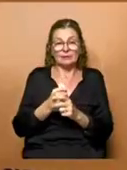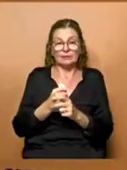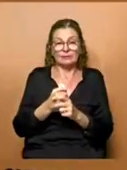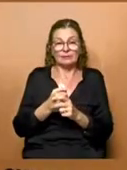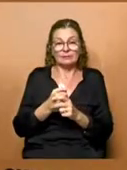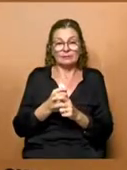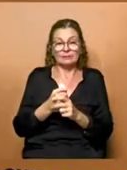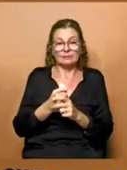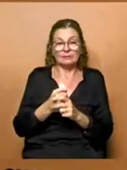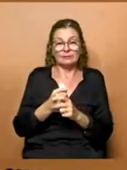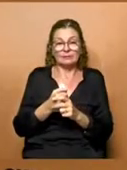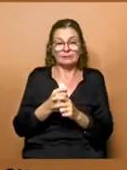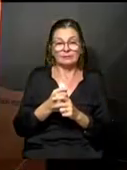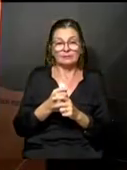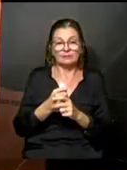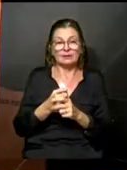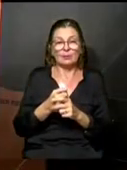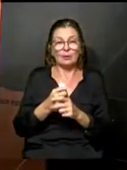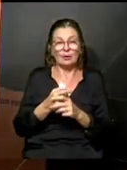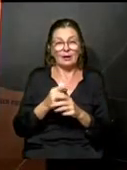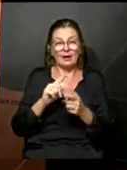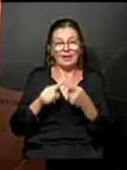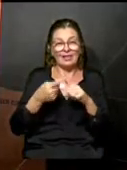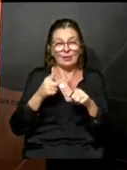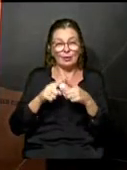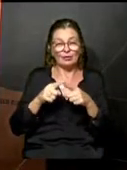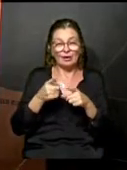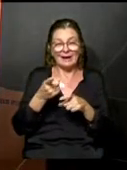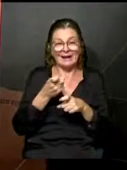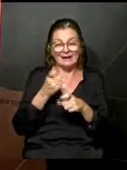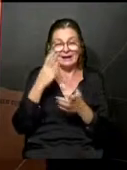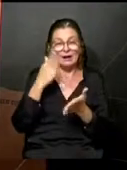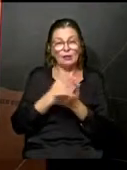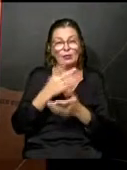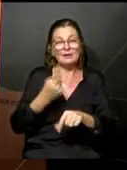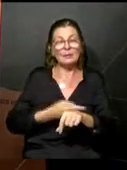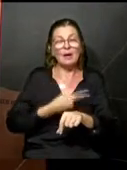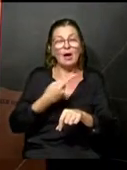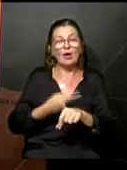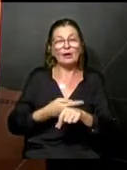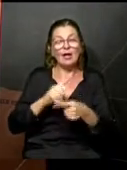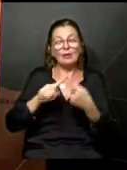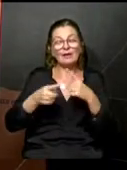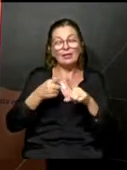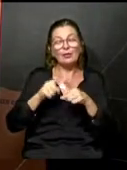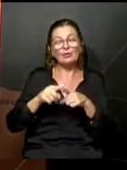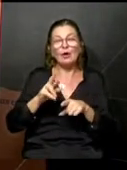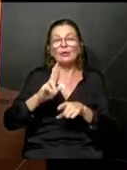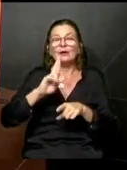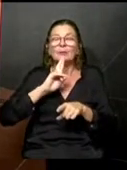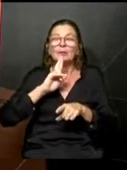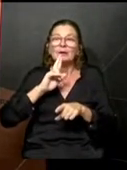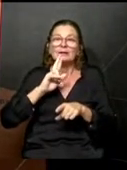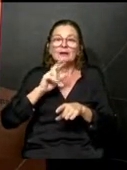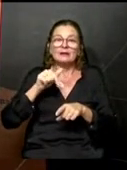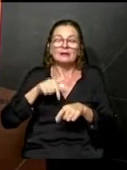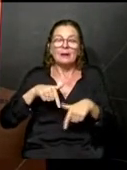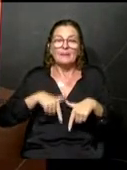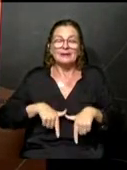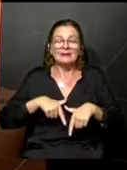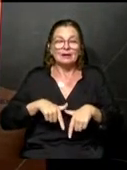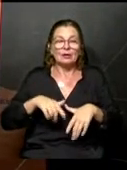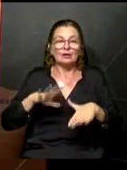que hubo una discusión semántica en la red X en las últimas horas. Una discusión, no, una respuesta del actual ministro de